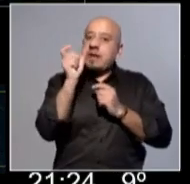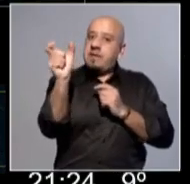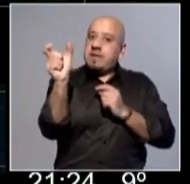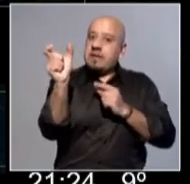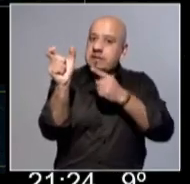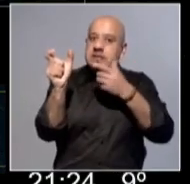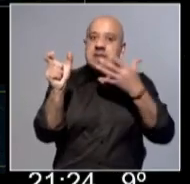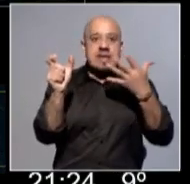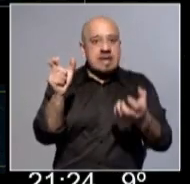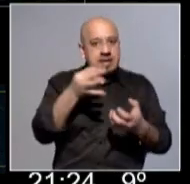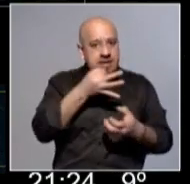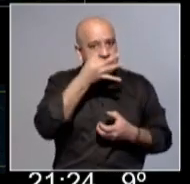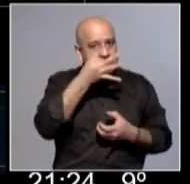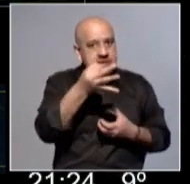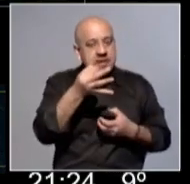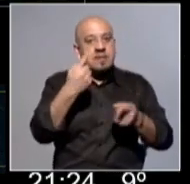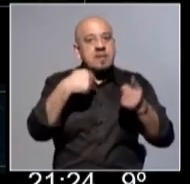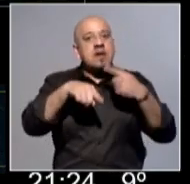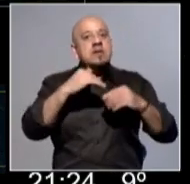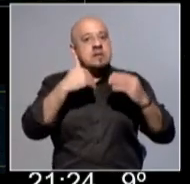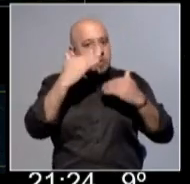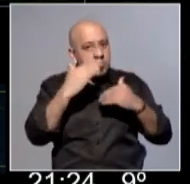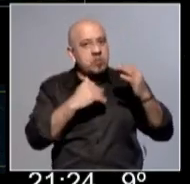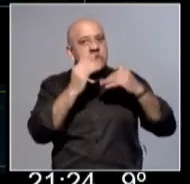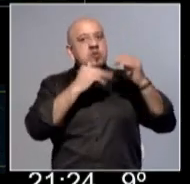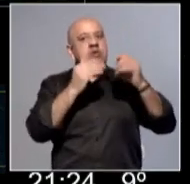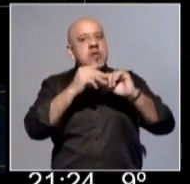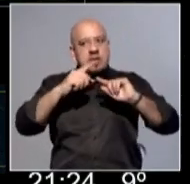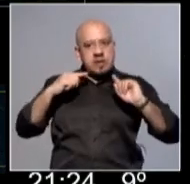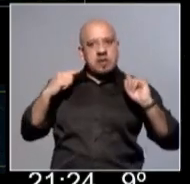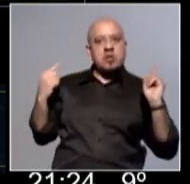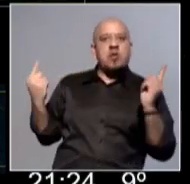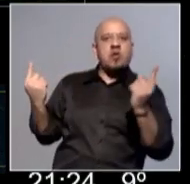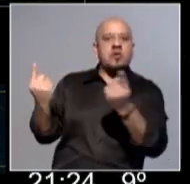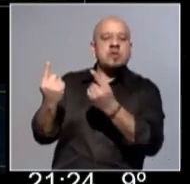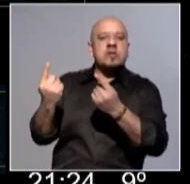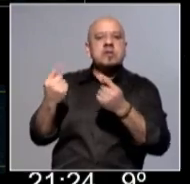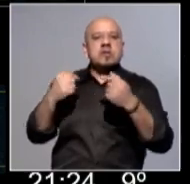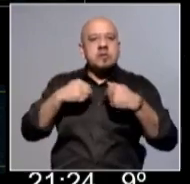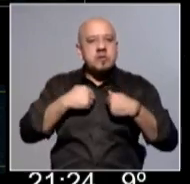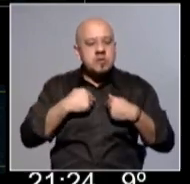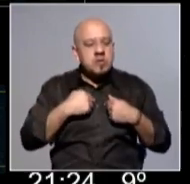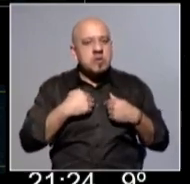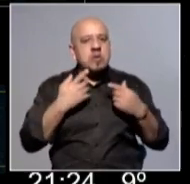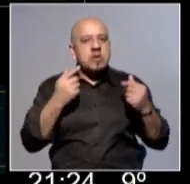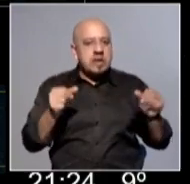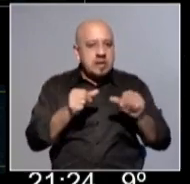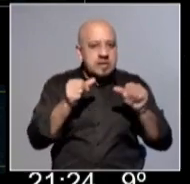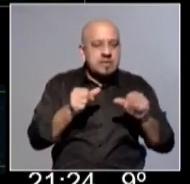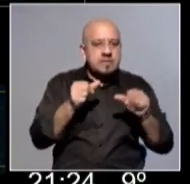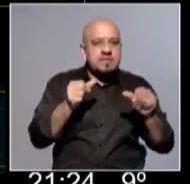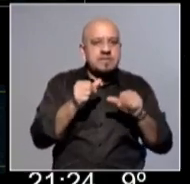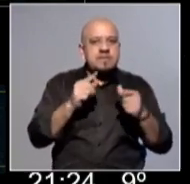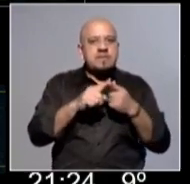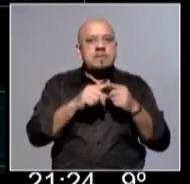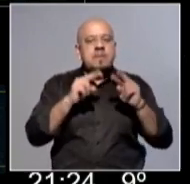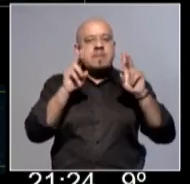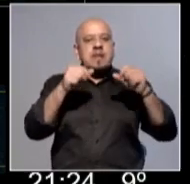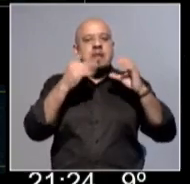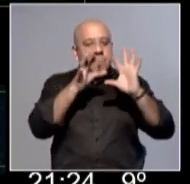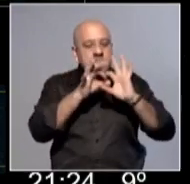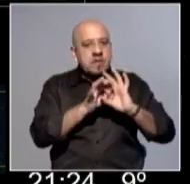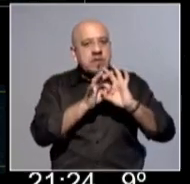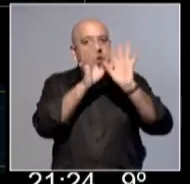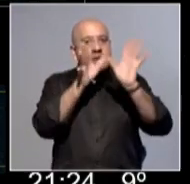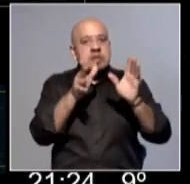tienen significado, pero también se construyen colectivamente. Yo traté de ir por el lugar del relato de la